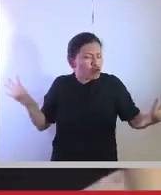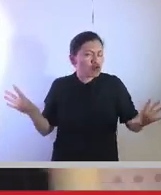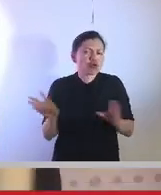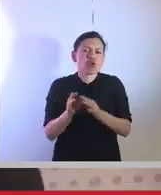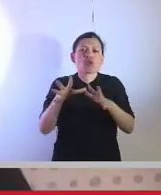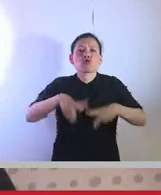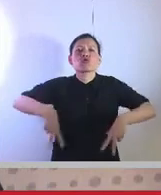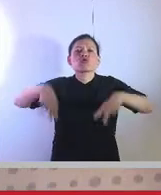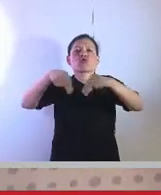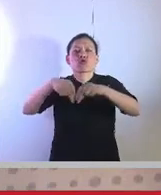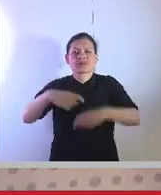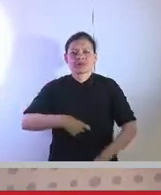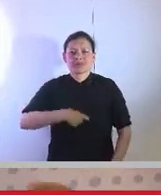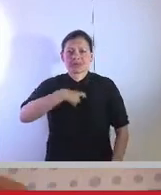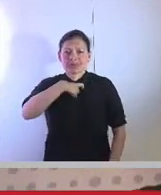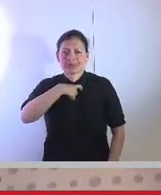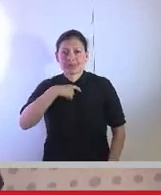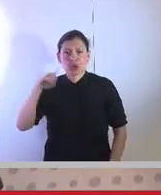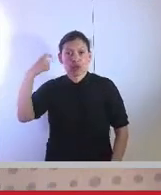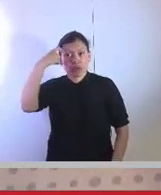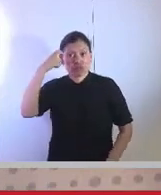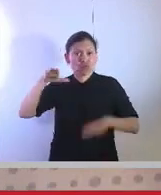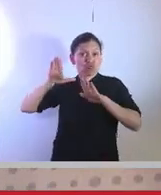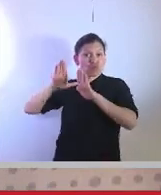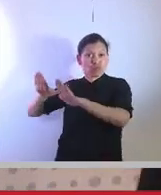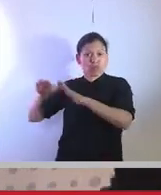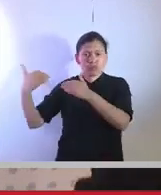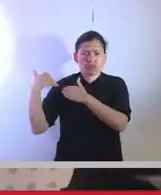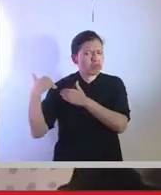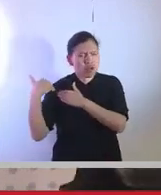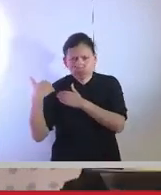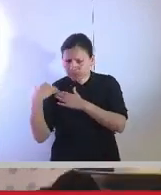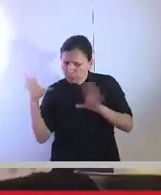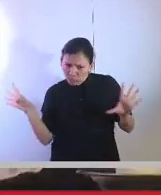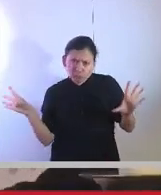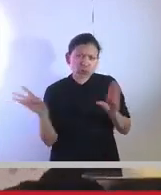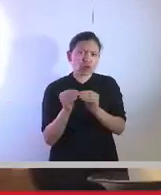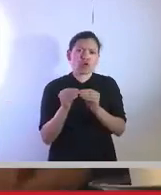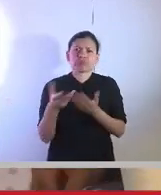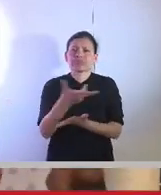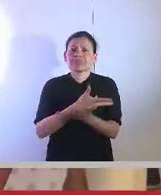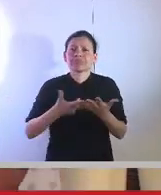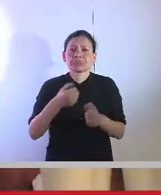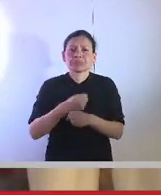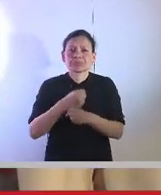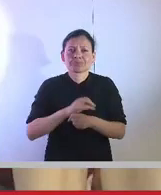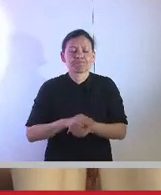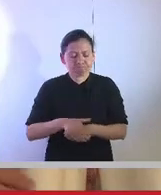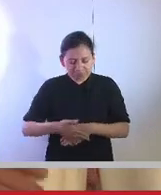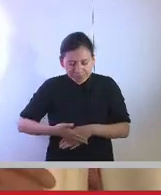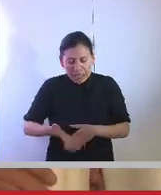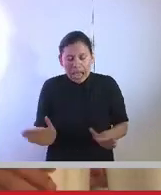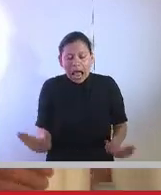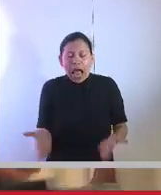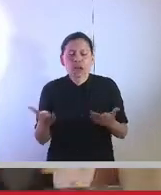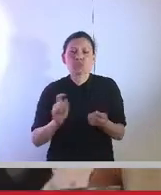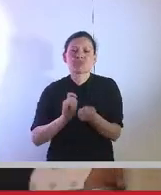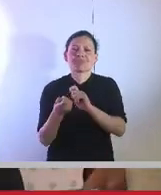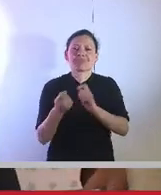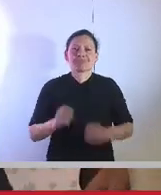sociedad civil, el gobierno. No es solo responsabilidad de nosotros, sino en conjunto. Vamos por el cambio.